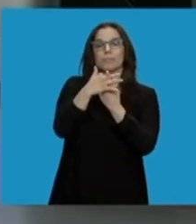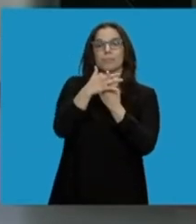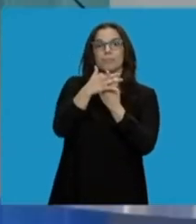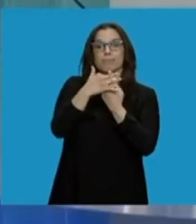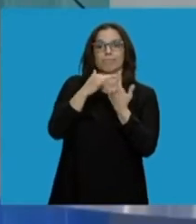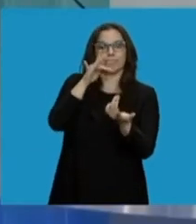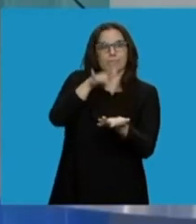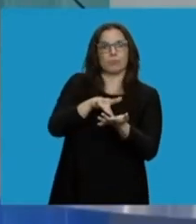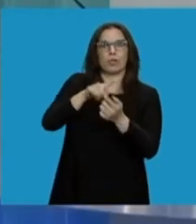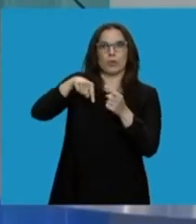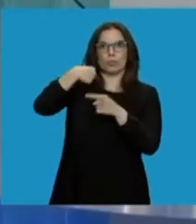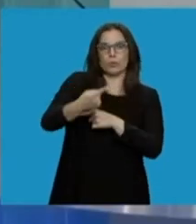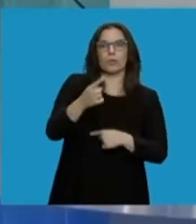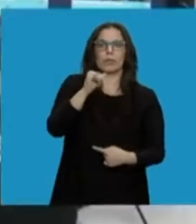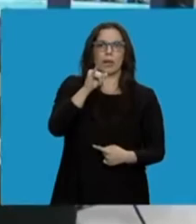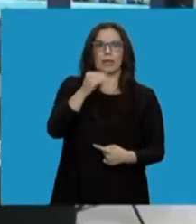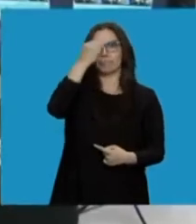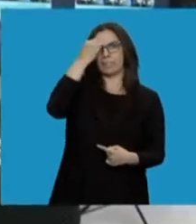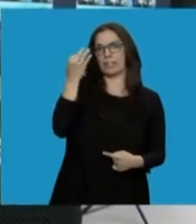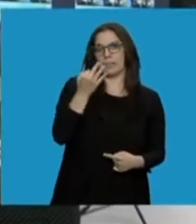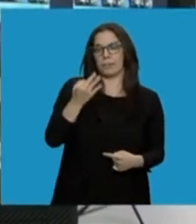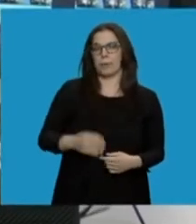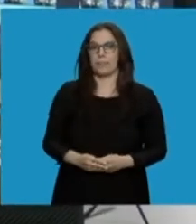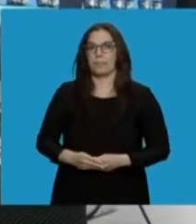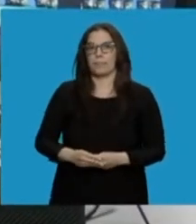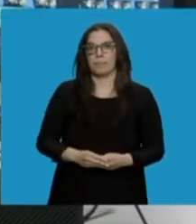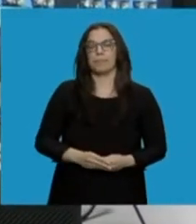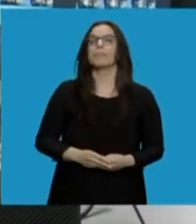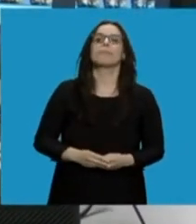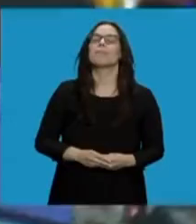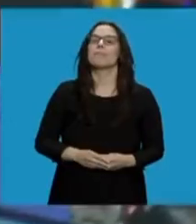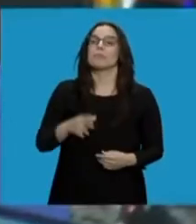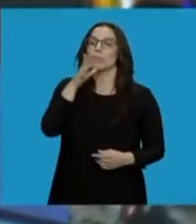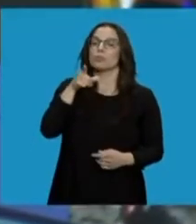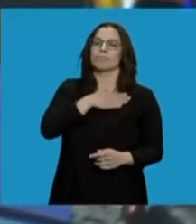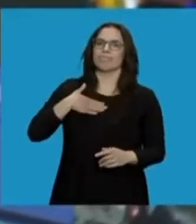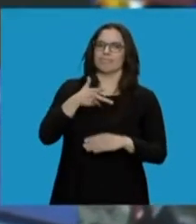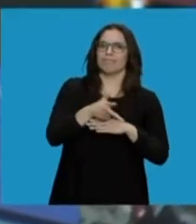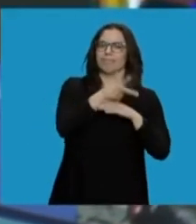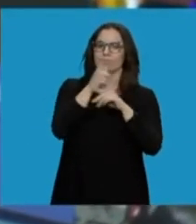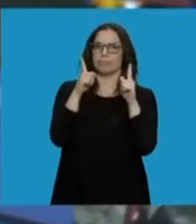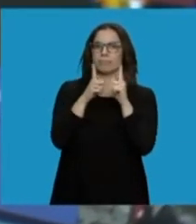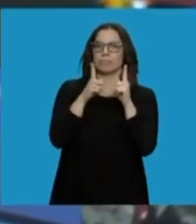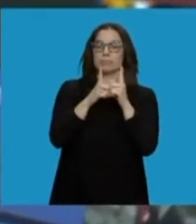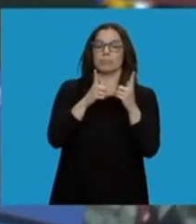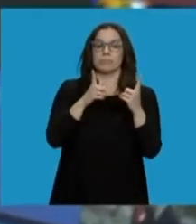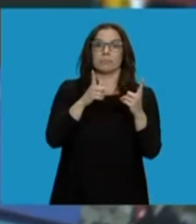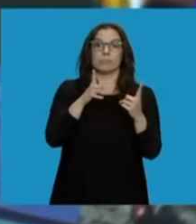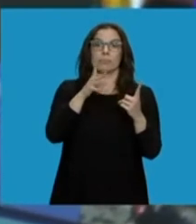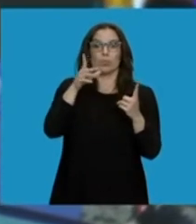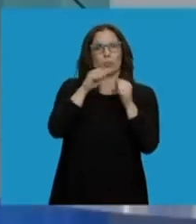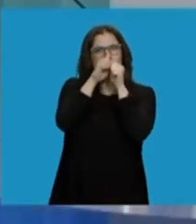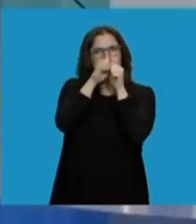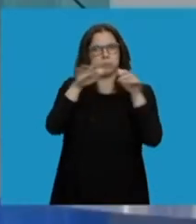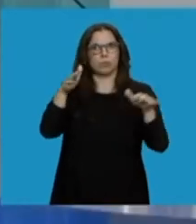consecuencias, y eso hay que tenerlo en cuenta. Y esa es la intención que tenemos con este programa, y yo creo que en este sentido ha tenido bastante